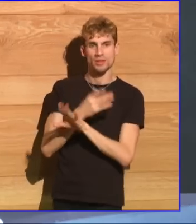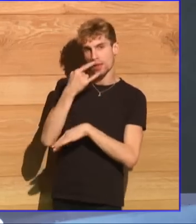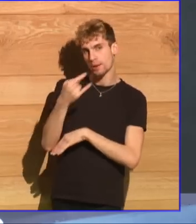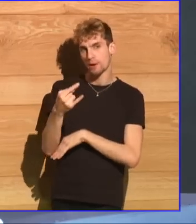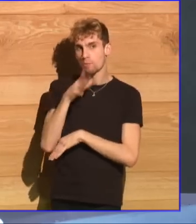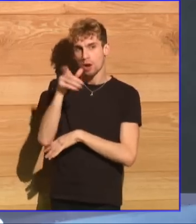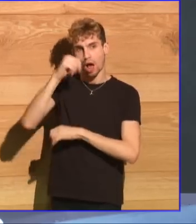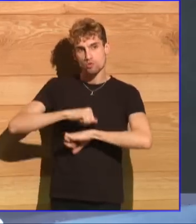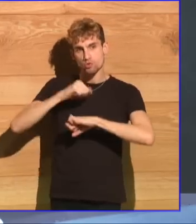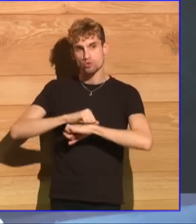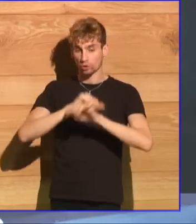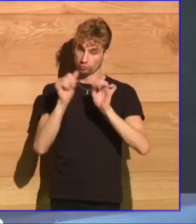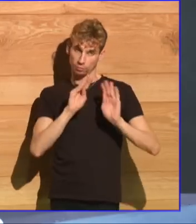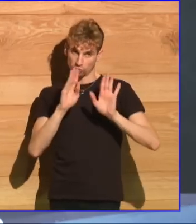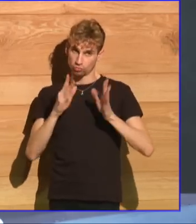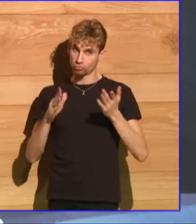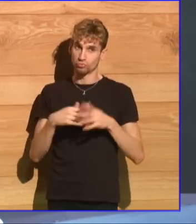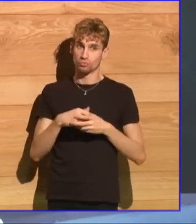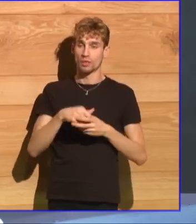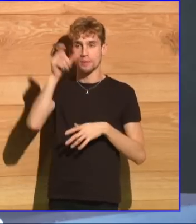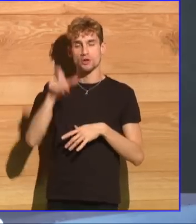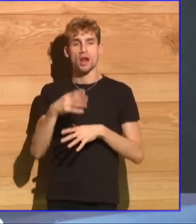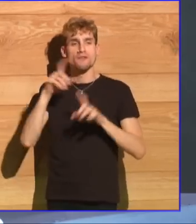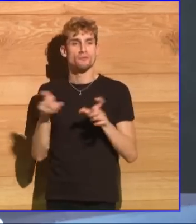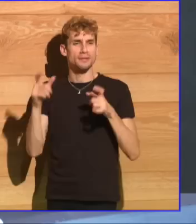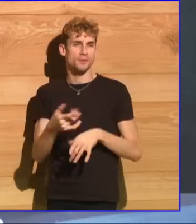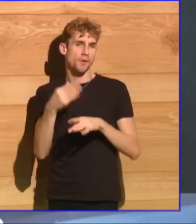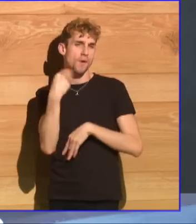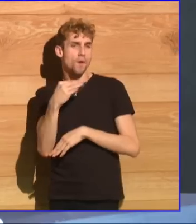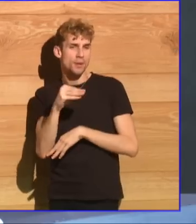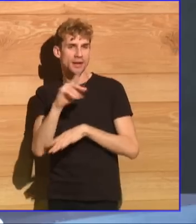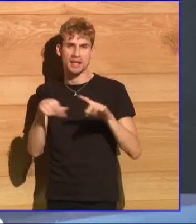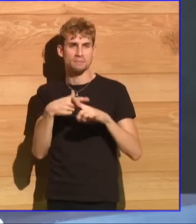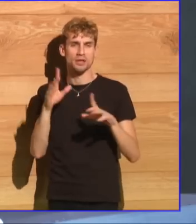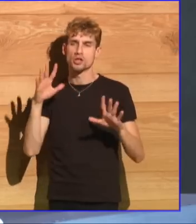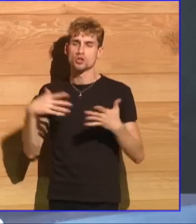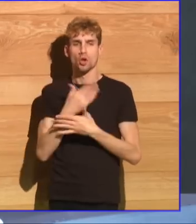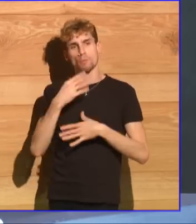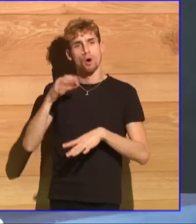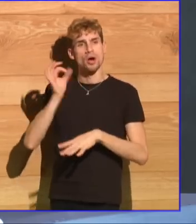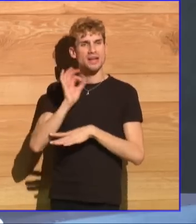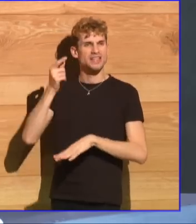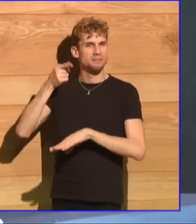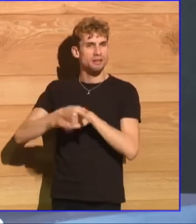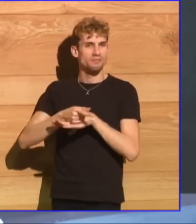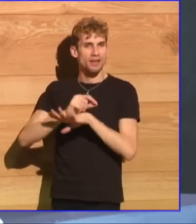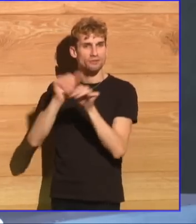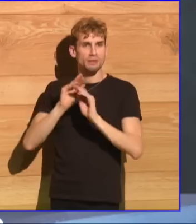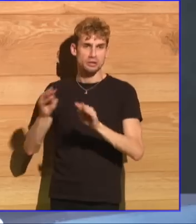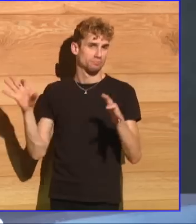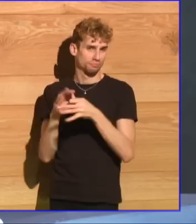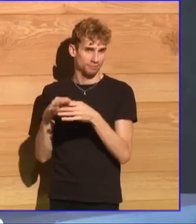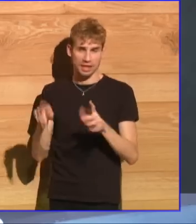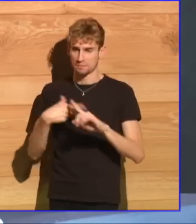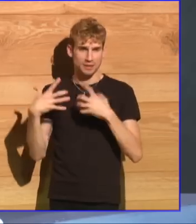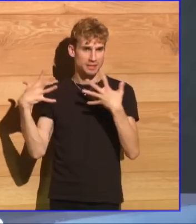un adulto a su manera, el jovencito informático, en ese sentido todo es más Spielbergiano, más aventurero, pero funciona maravillosamente